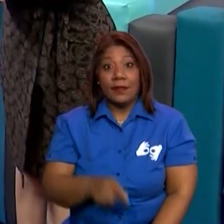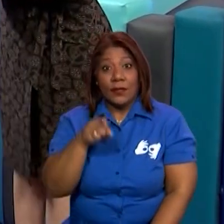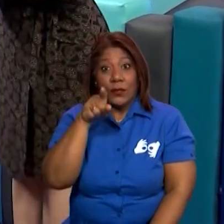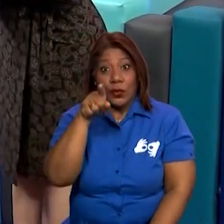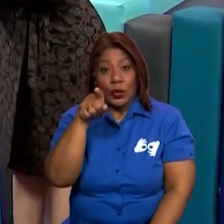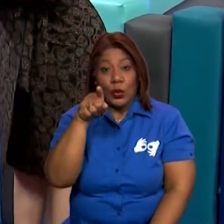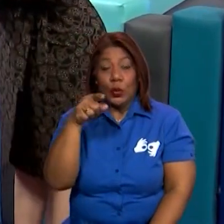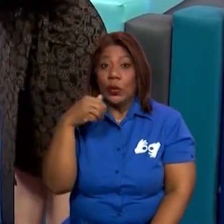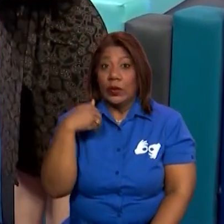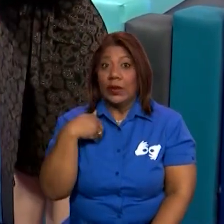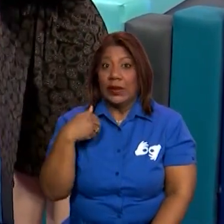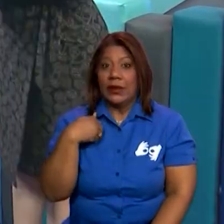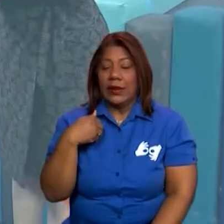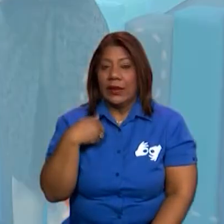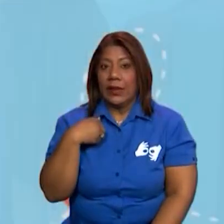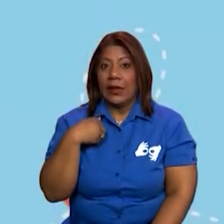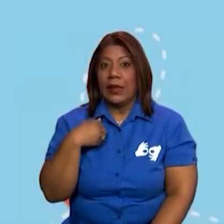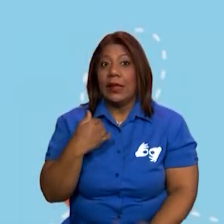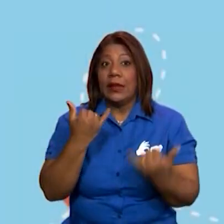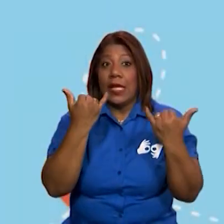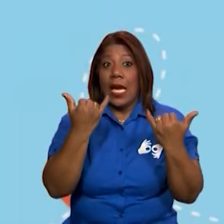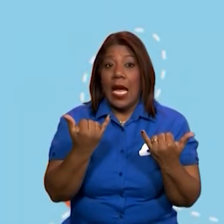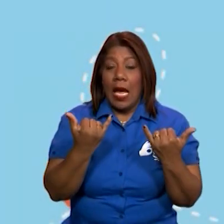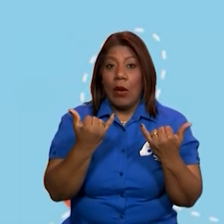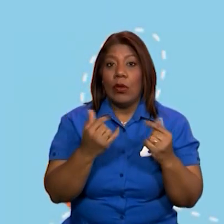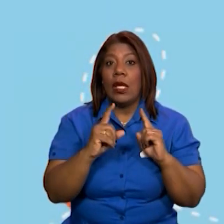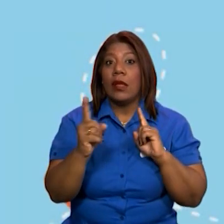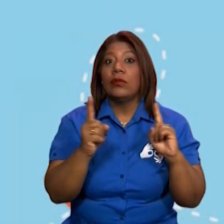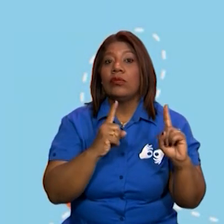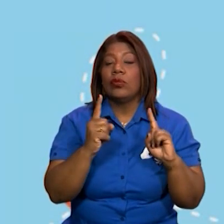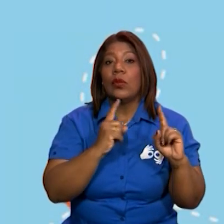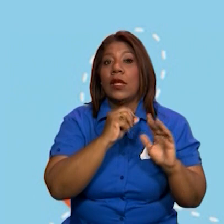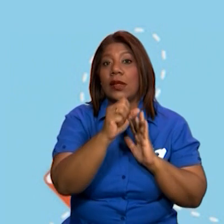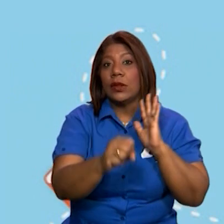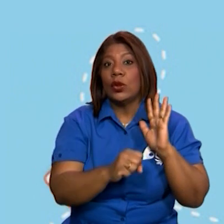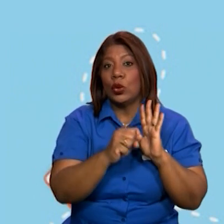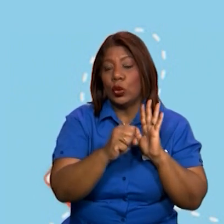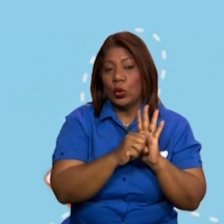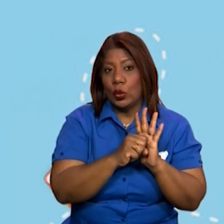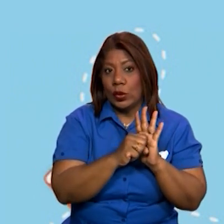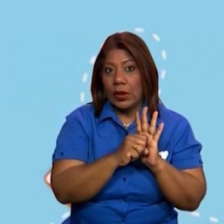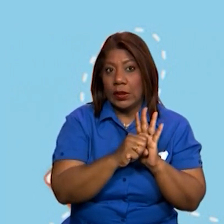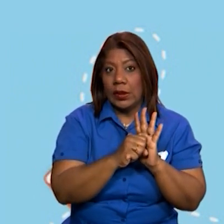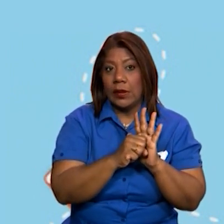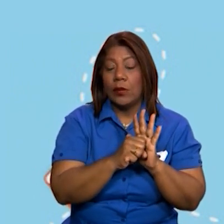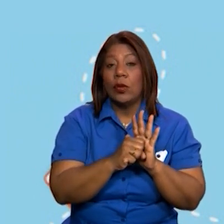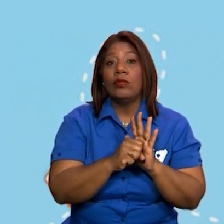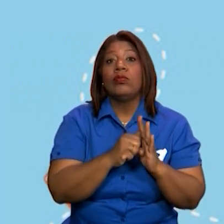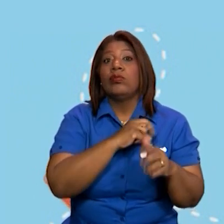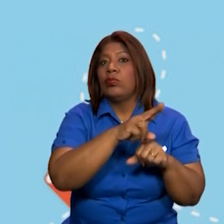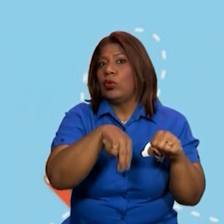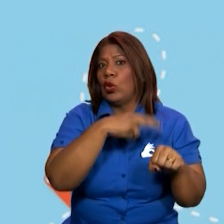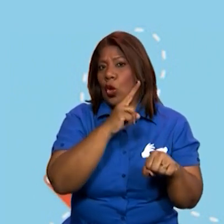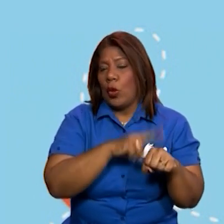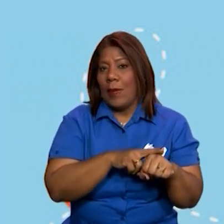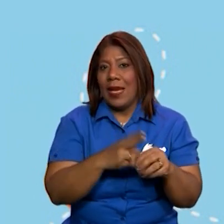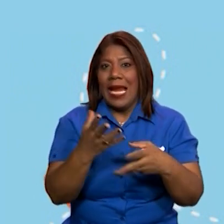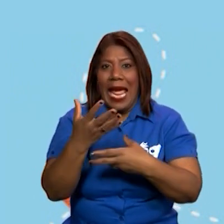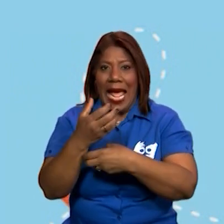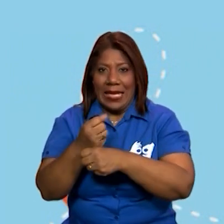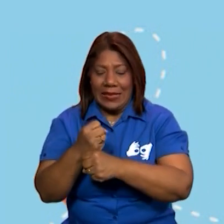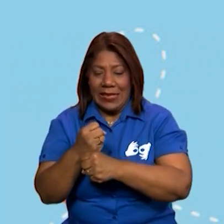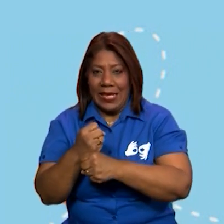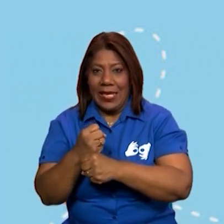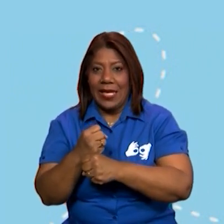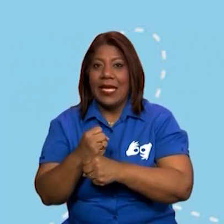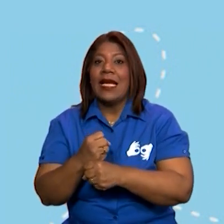ver, solicítele al niño que en el segundo grupo escriba cada sustantivo común un nombre propio. Ya lo practicamos, ¿verdad?